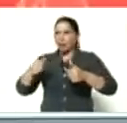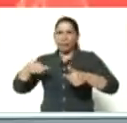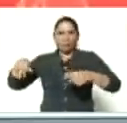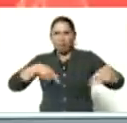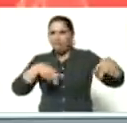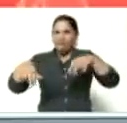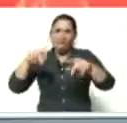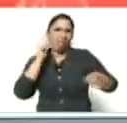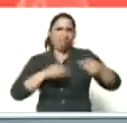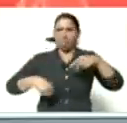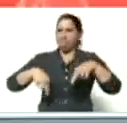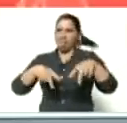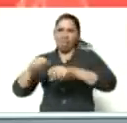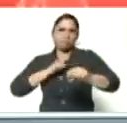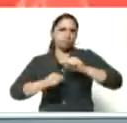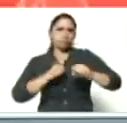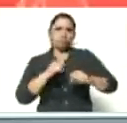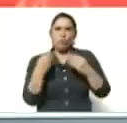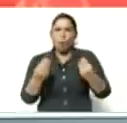gritando.